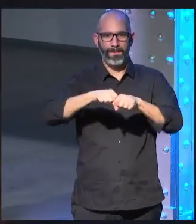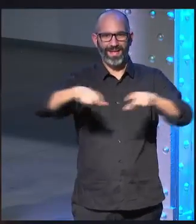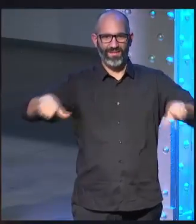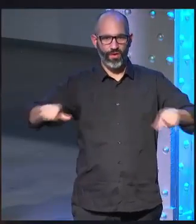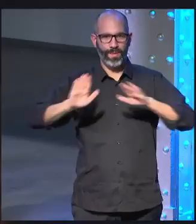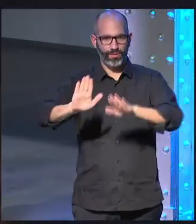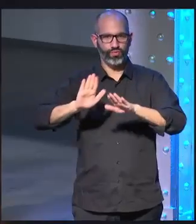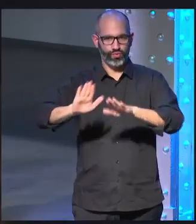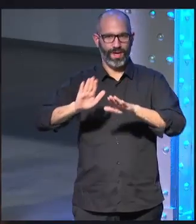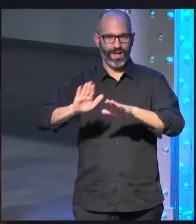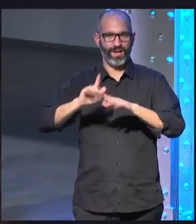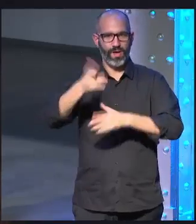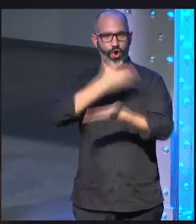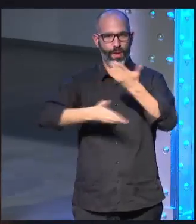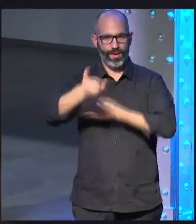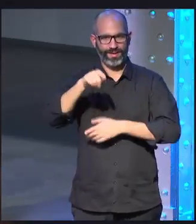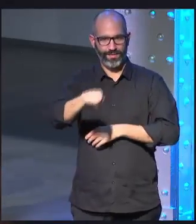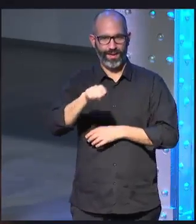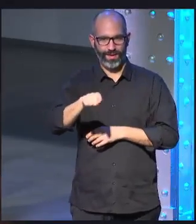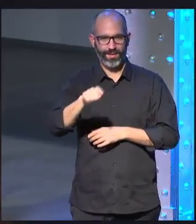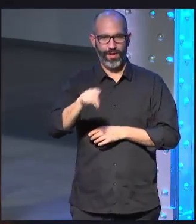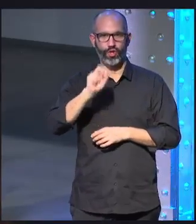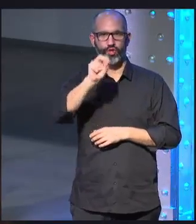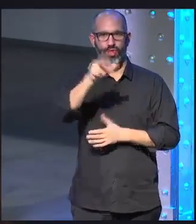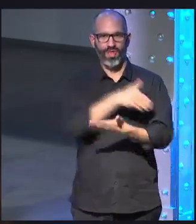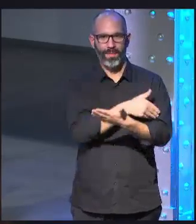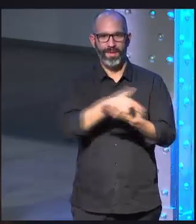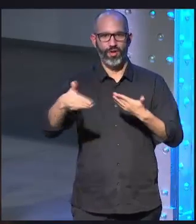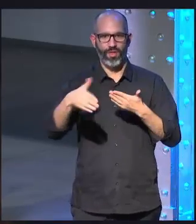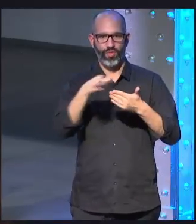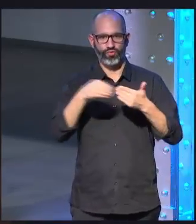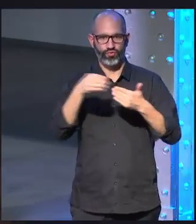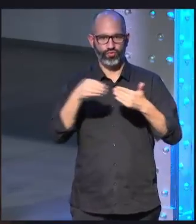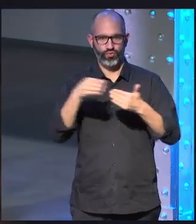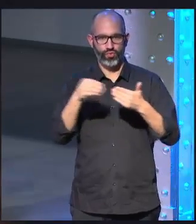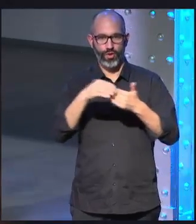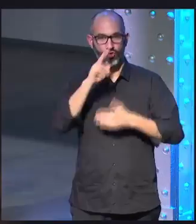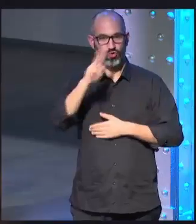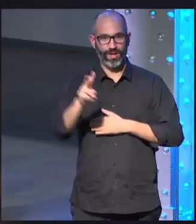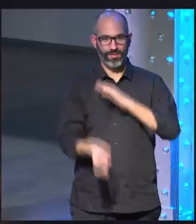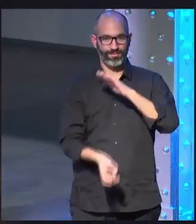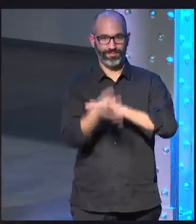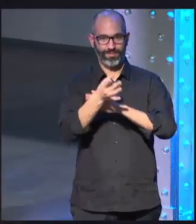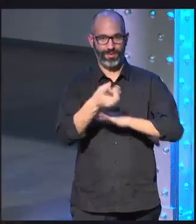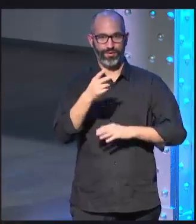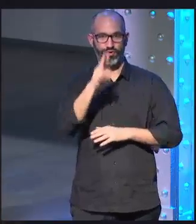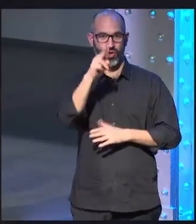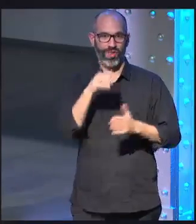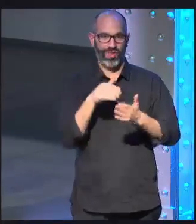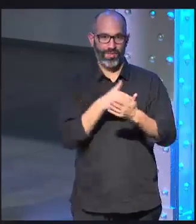plataforma colaborativa, 12 millones de usuarios en 2 años.